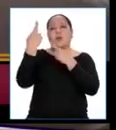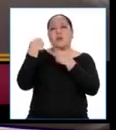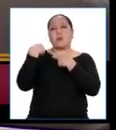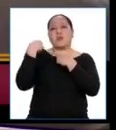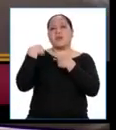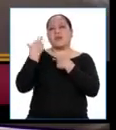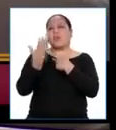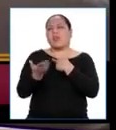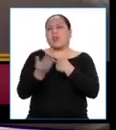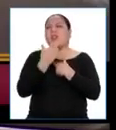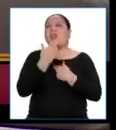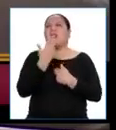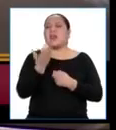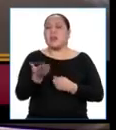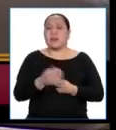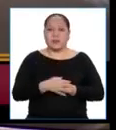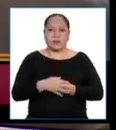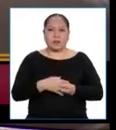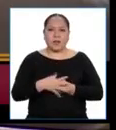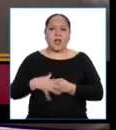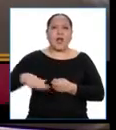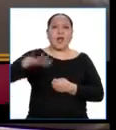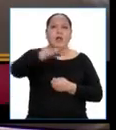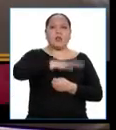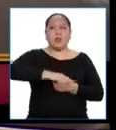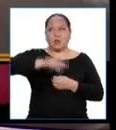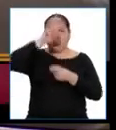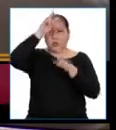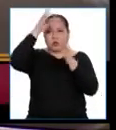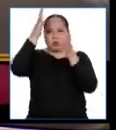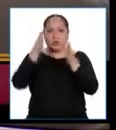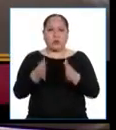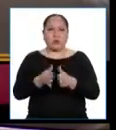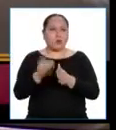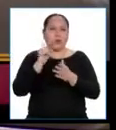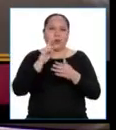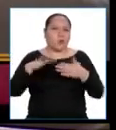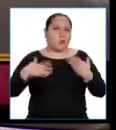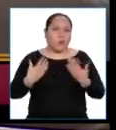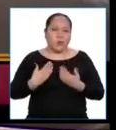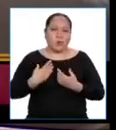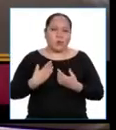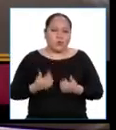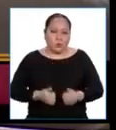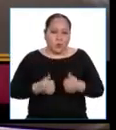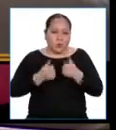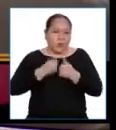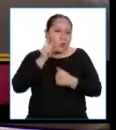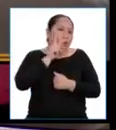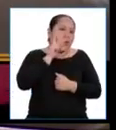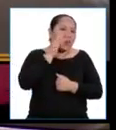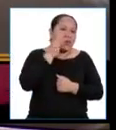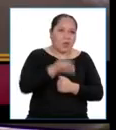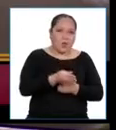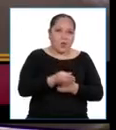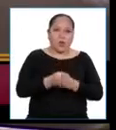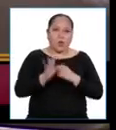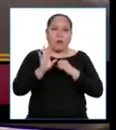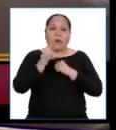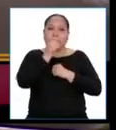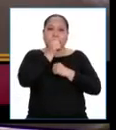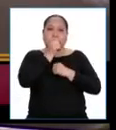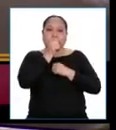farsa? A todos los peruanos no podemos vivir engañando, la verdad ante